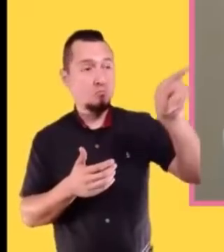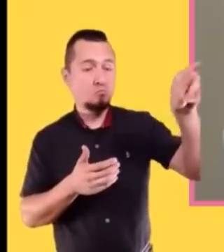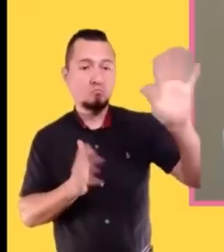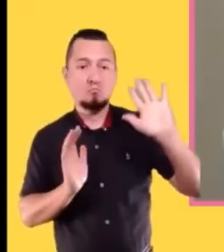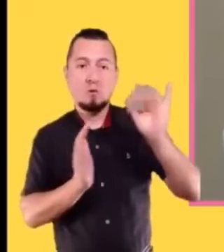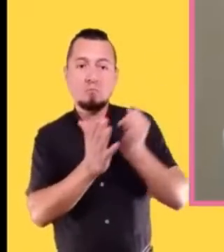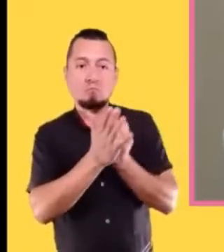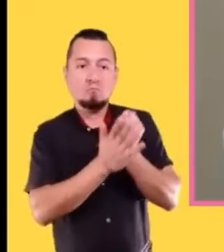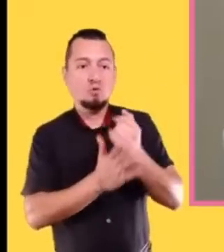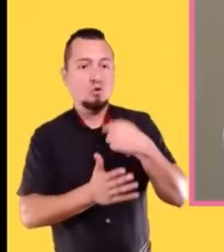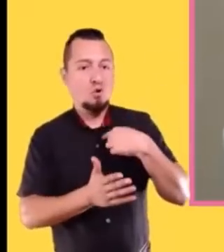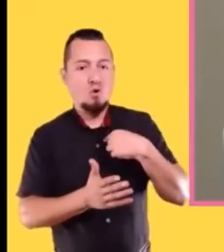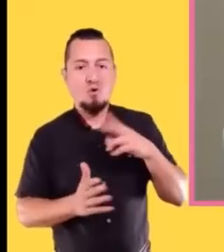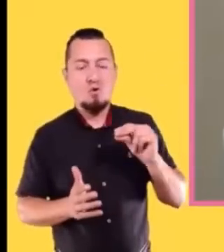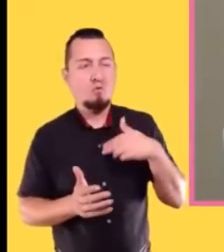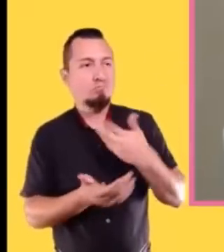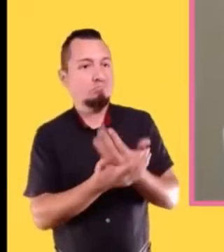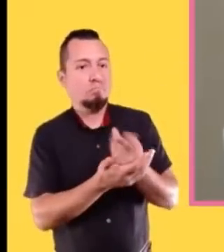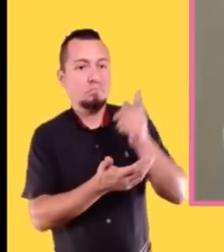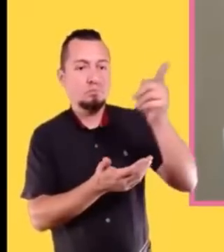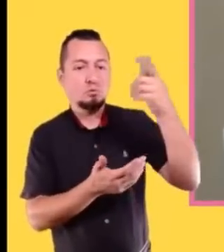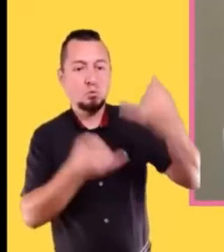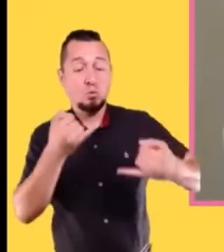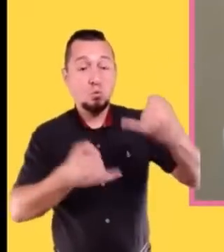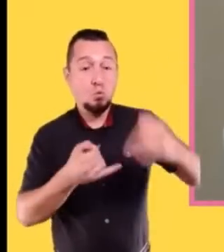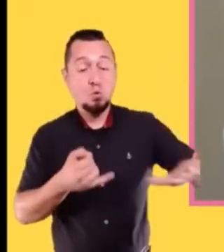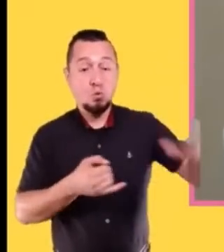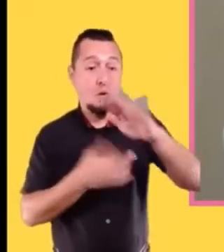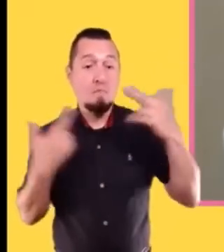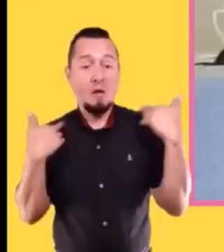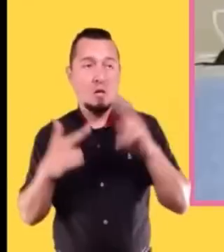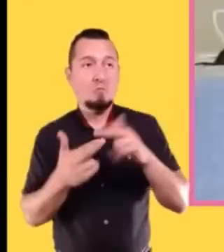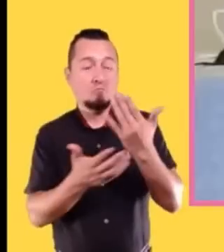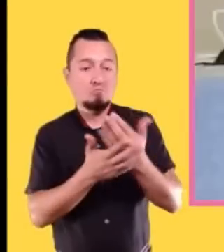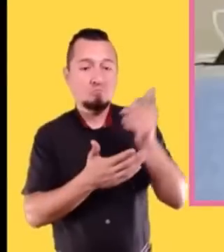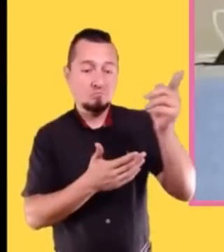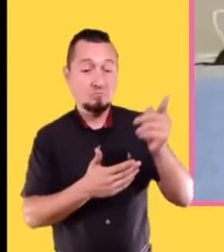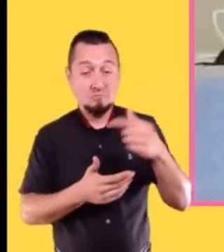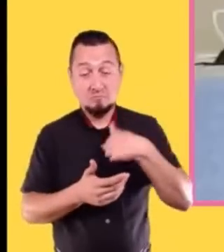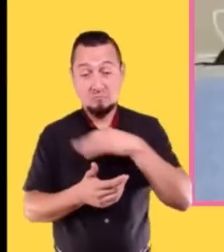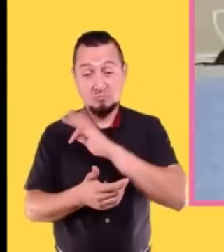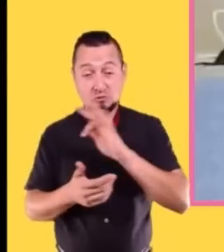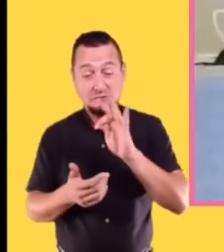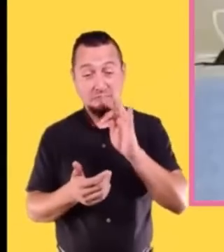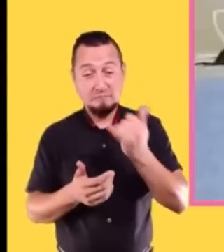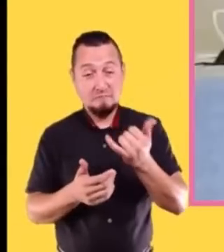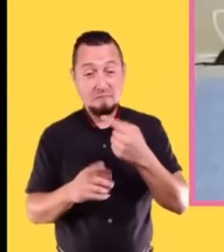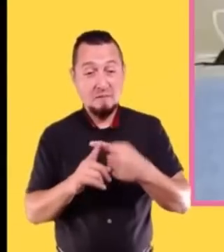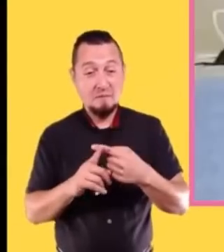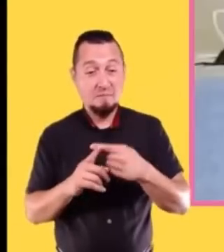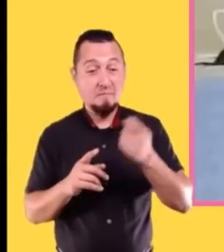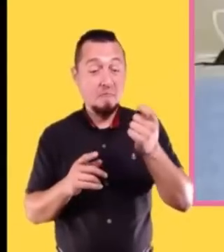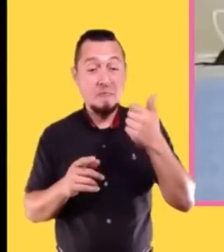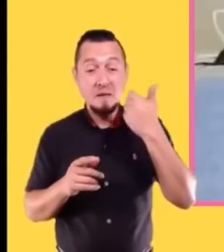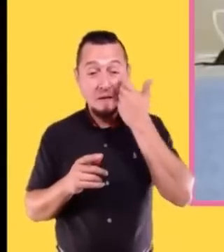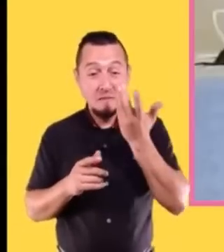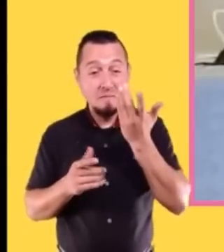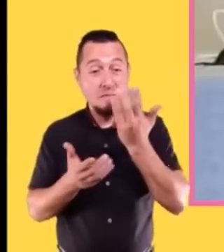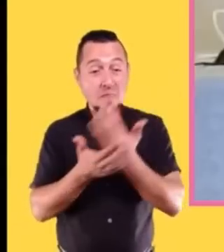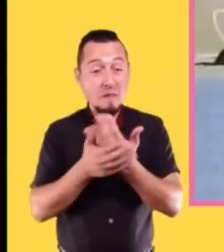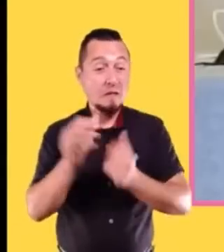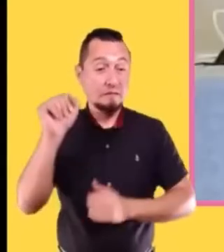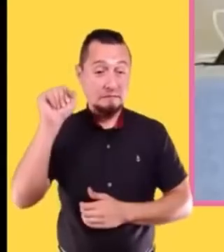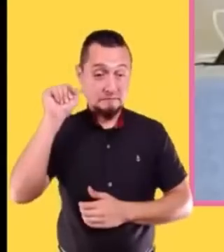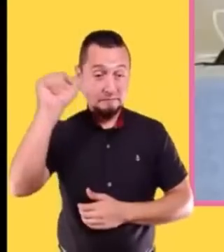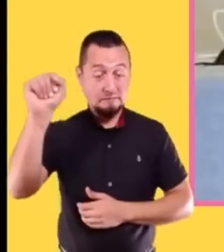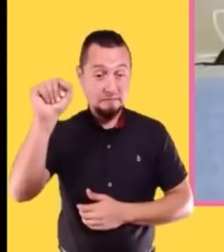oportuna y eficaz de la mano de las y los maestros de Jalisco. Y si me permites agregar algo, gobernador, hay que decir que el sindicato se le invita a